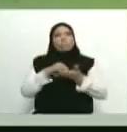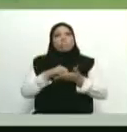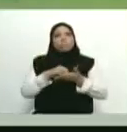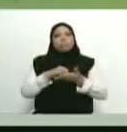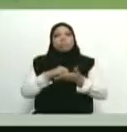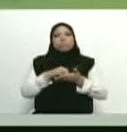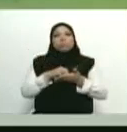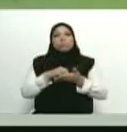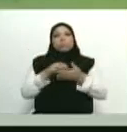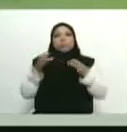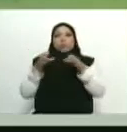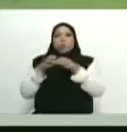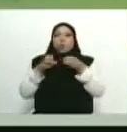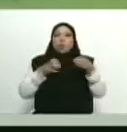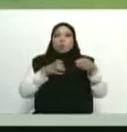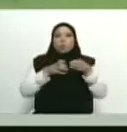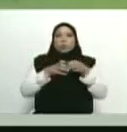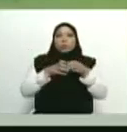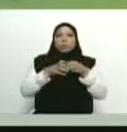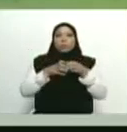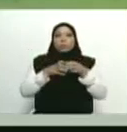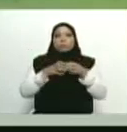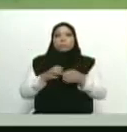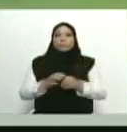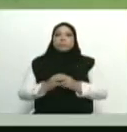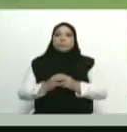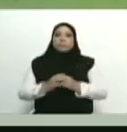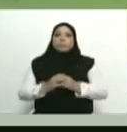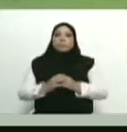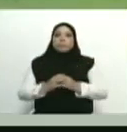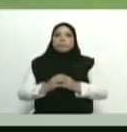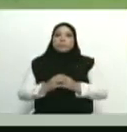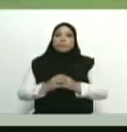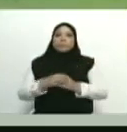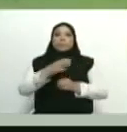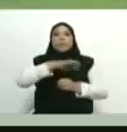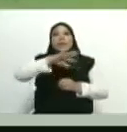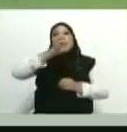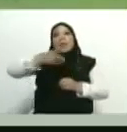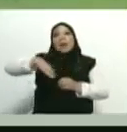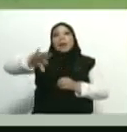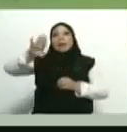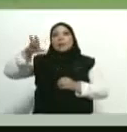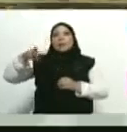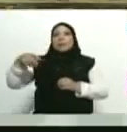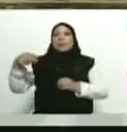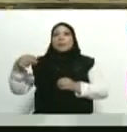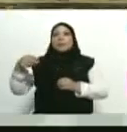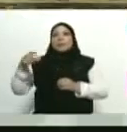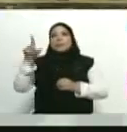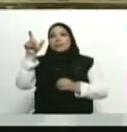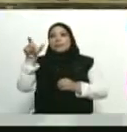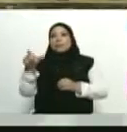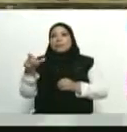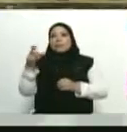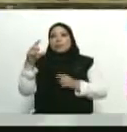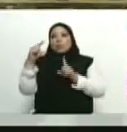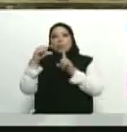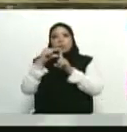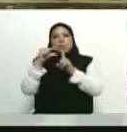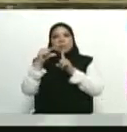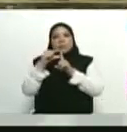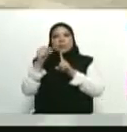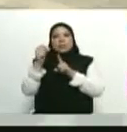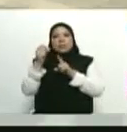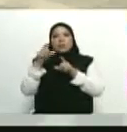a reuniones. Allá tenemos en las aguas termales el hotel y